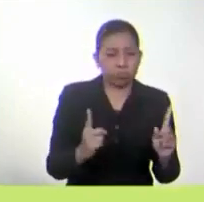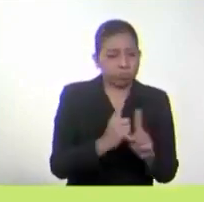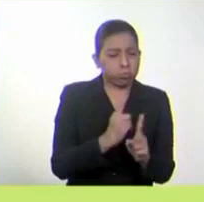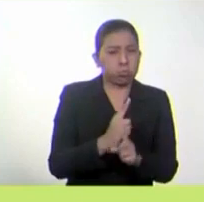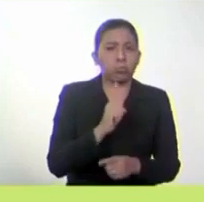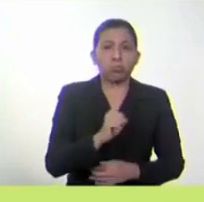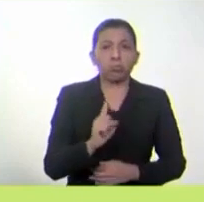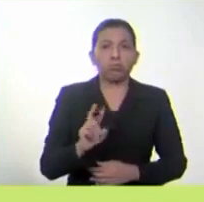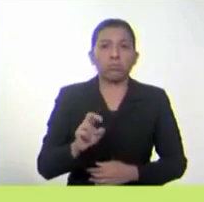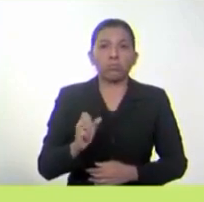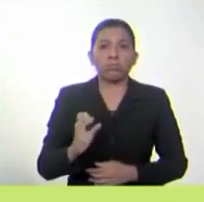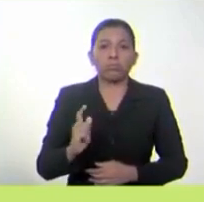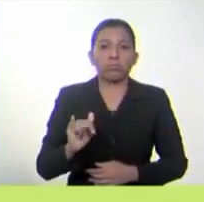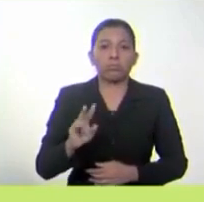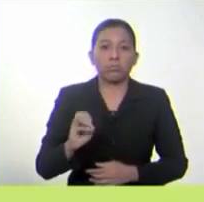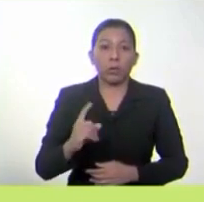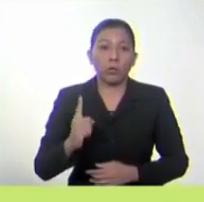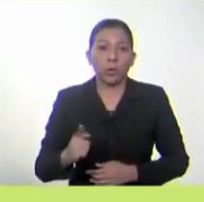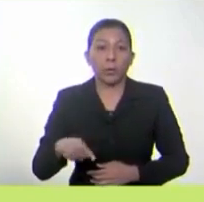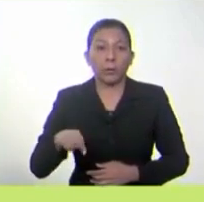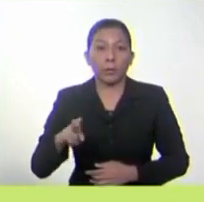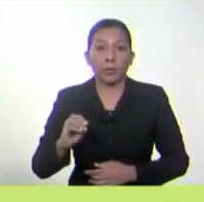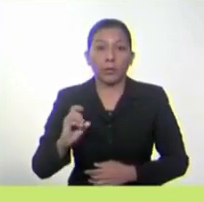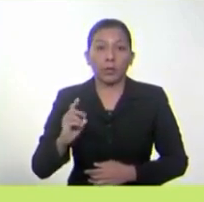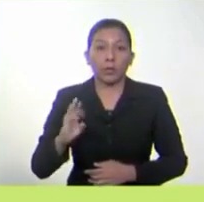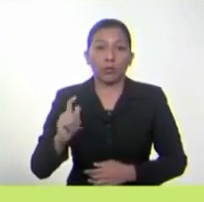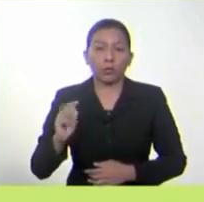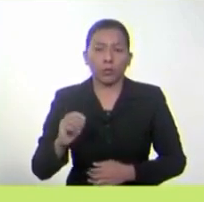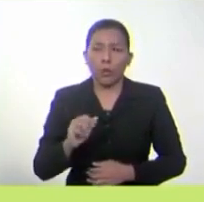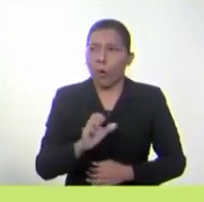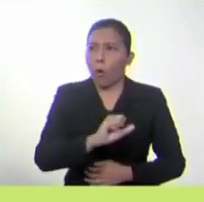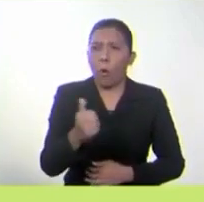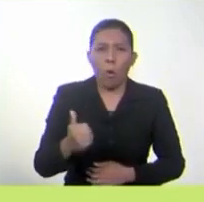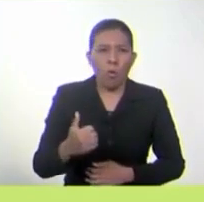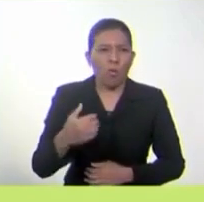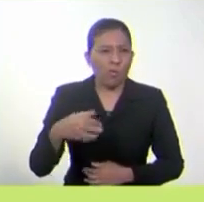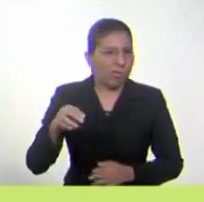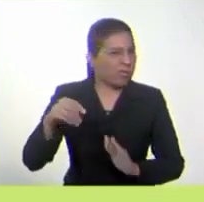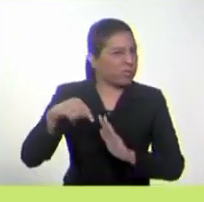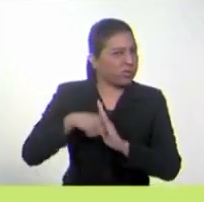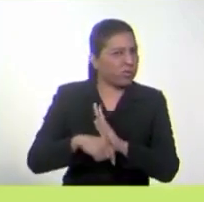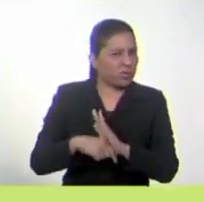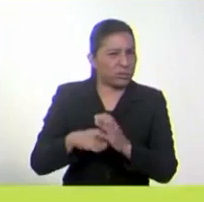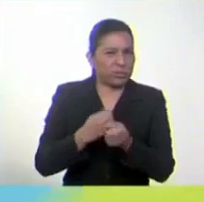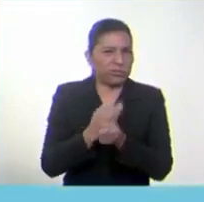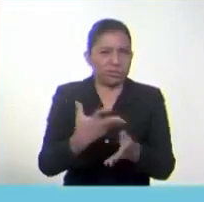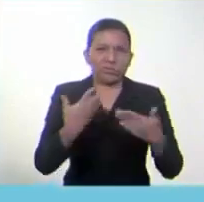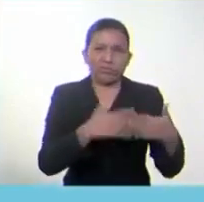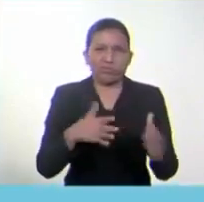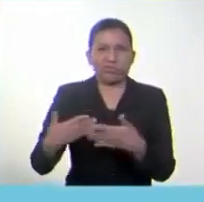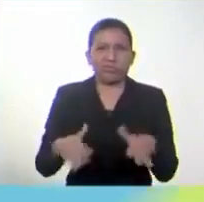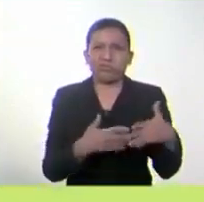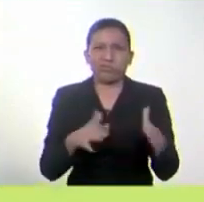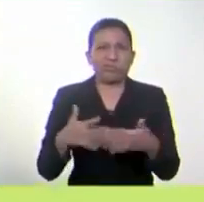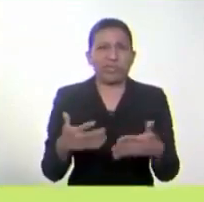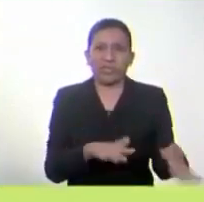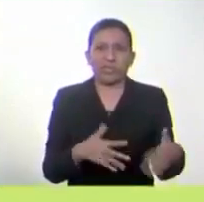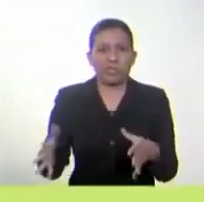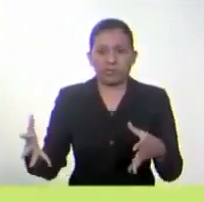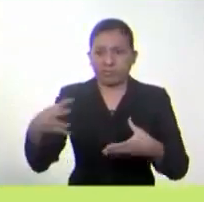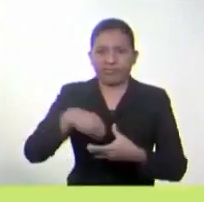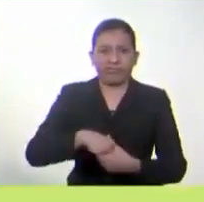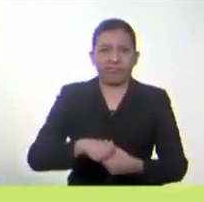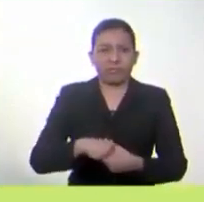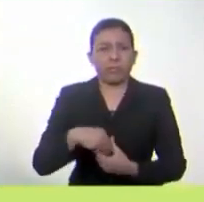un producto. En cambio, aquellas reacciones más complejas pueden intervenir varios reactivos y diversos productos. Consideremos la